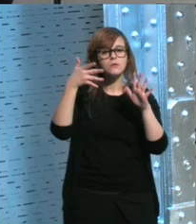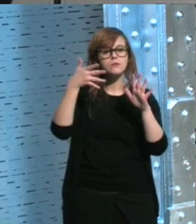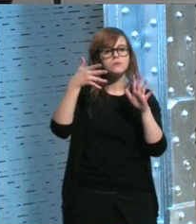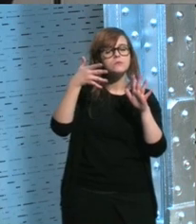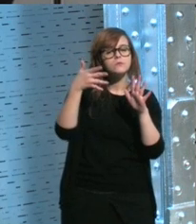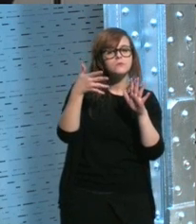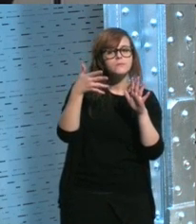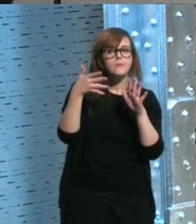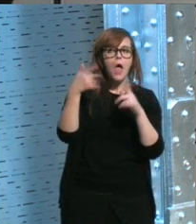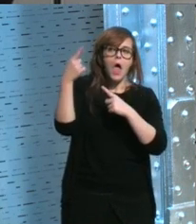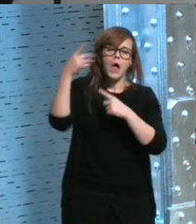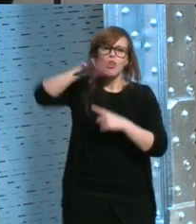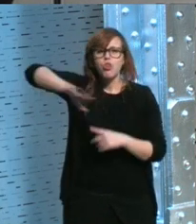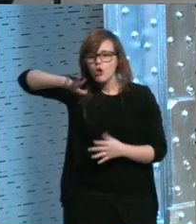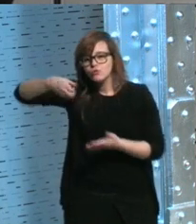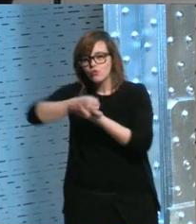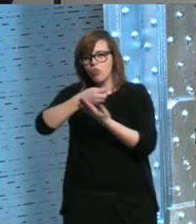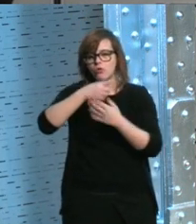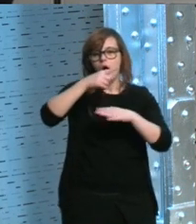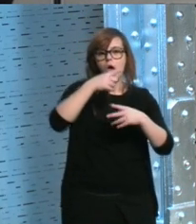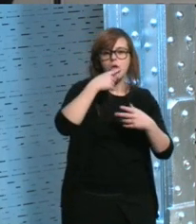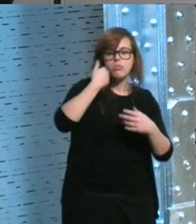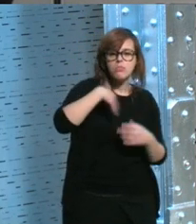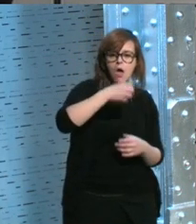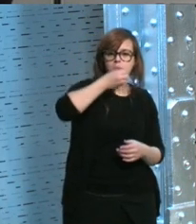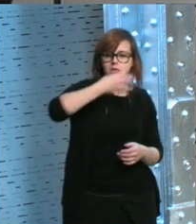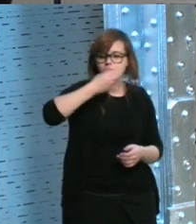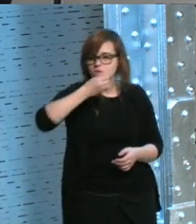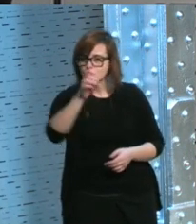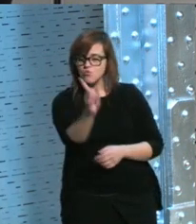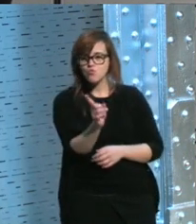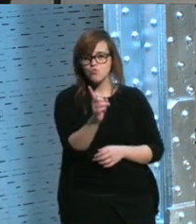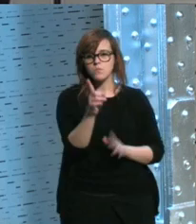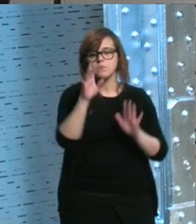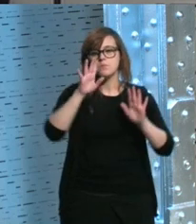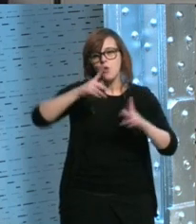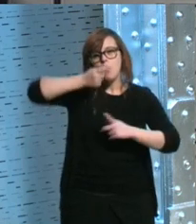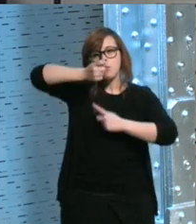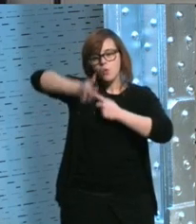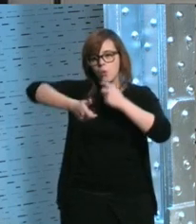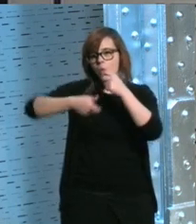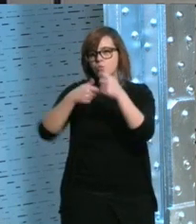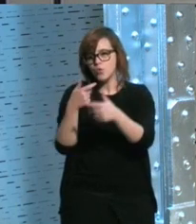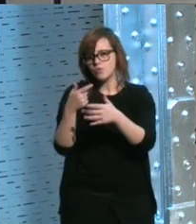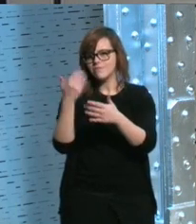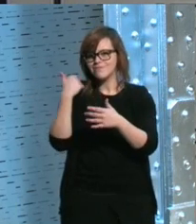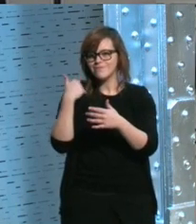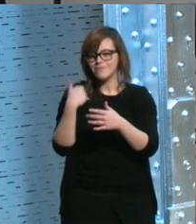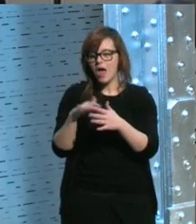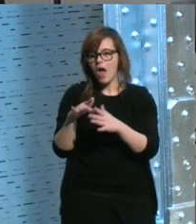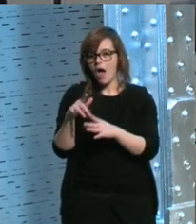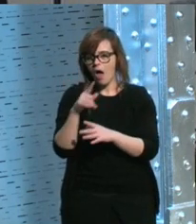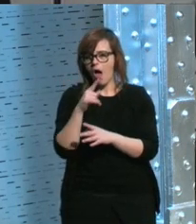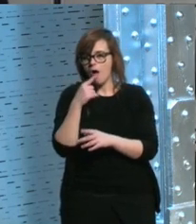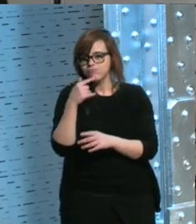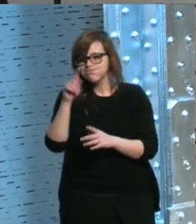partes, pero es esencial resolverlo en fases relativamente avanzadas. ¿Me permites